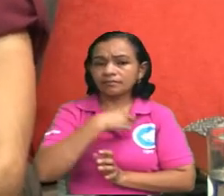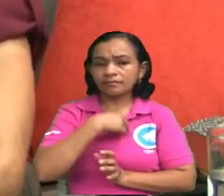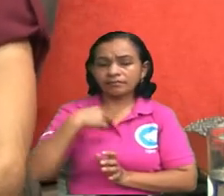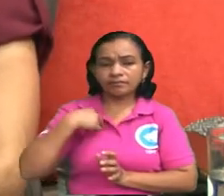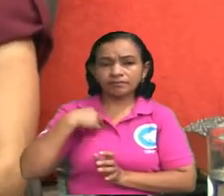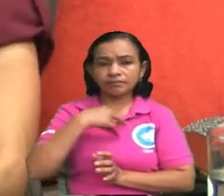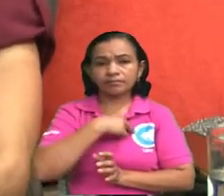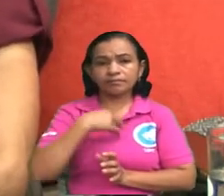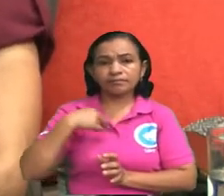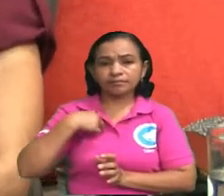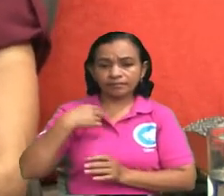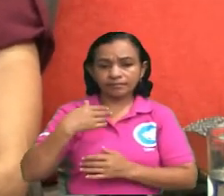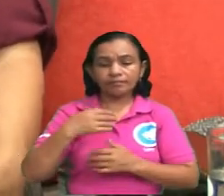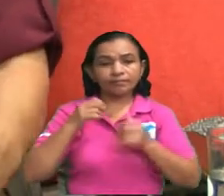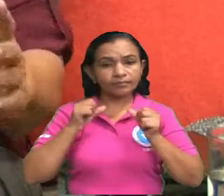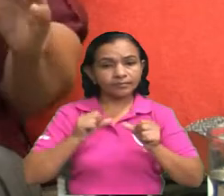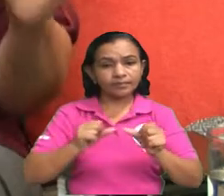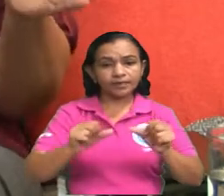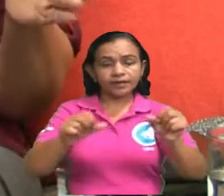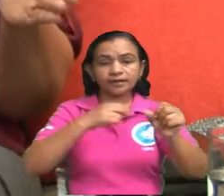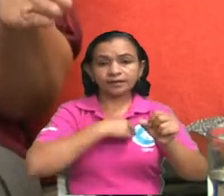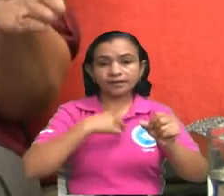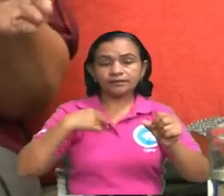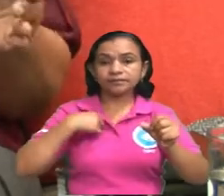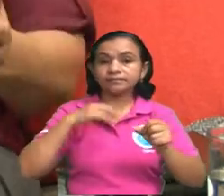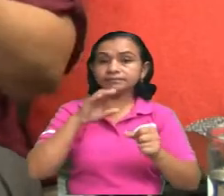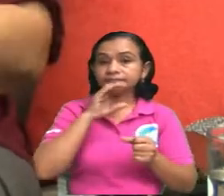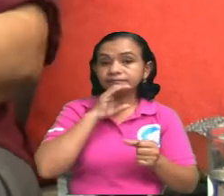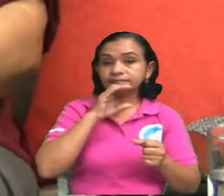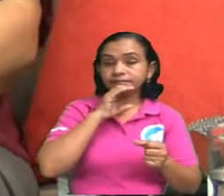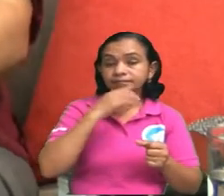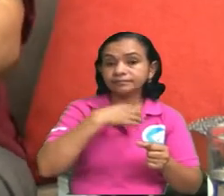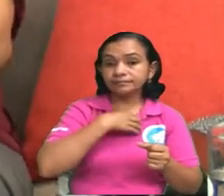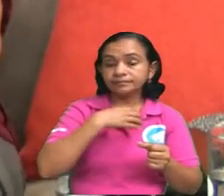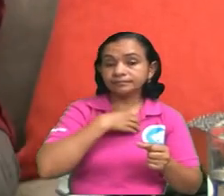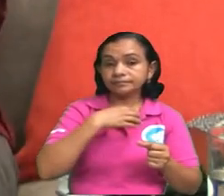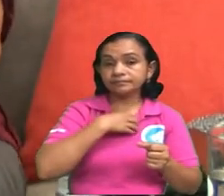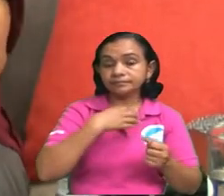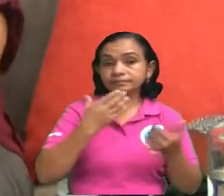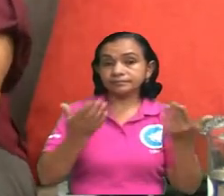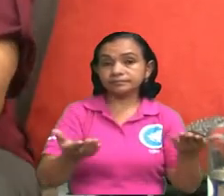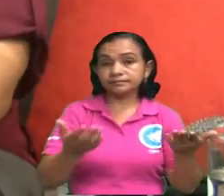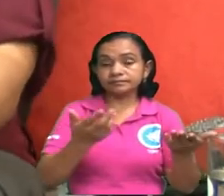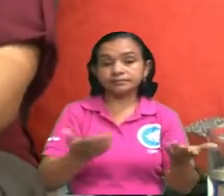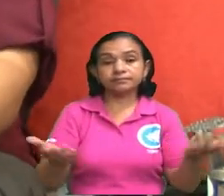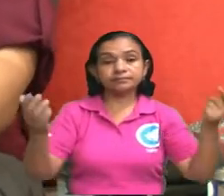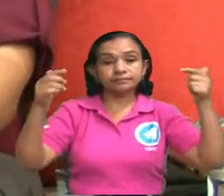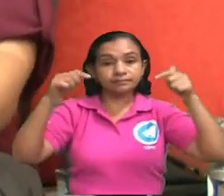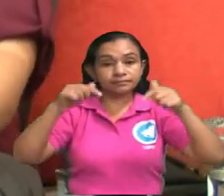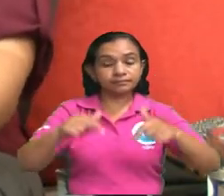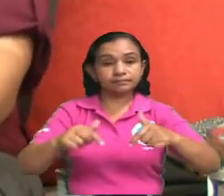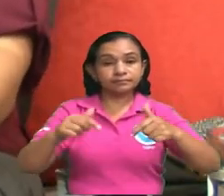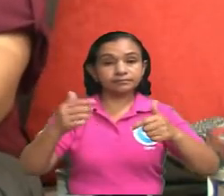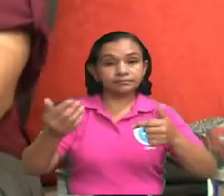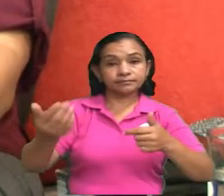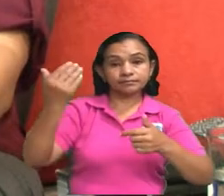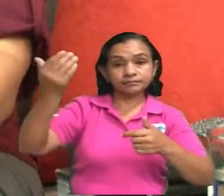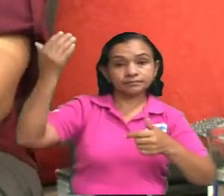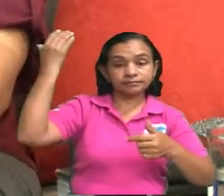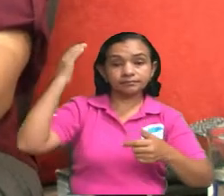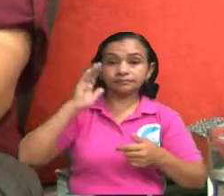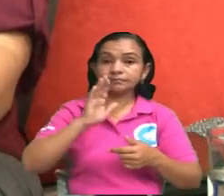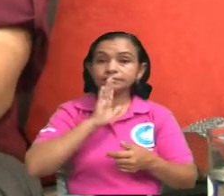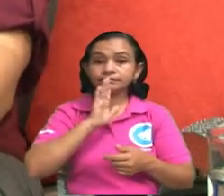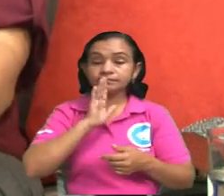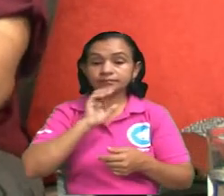construyendo, la que continúan construyendo la Revolución Cubana y nuestra revolución. Ahora, en el proceso histórico, hablamos de la